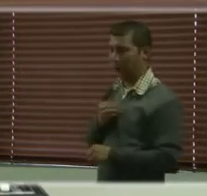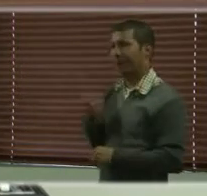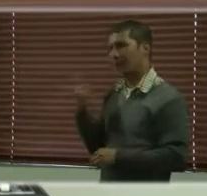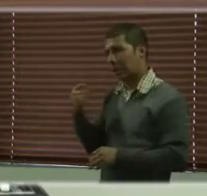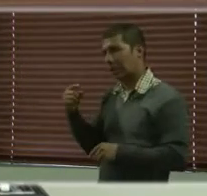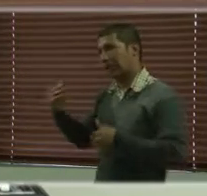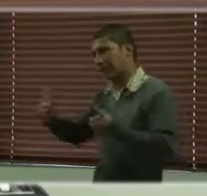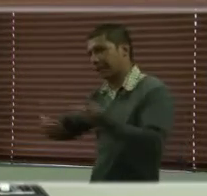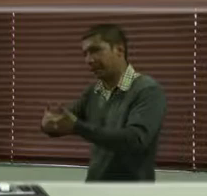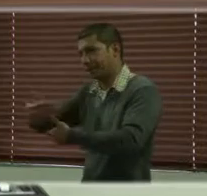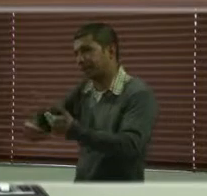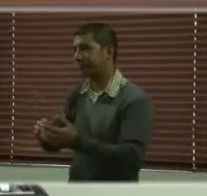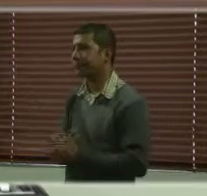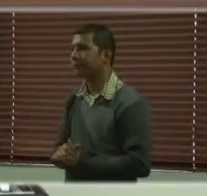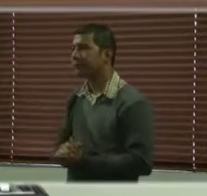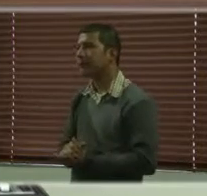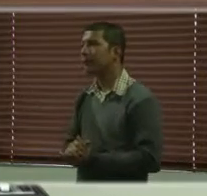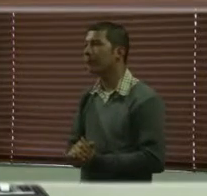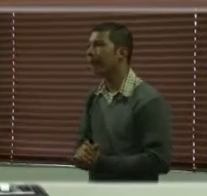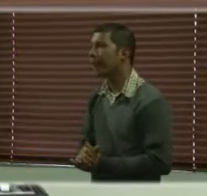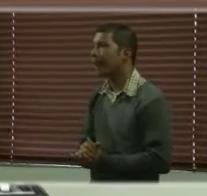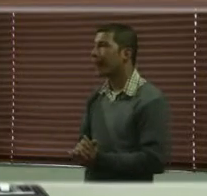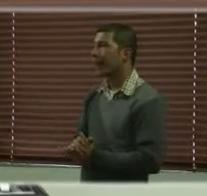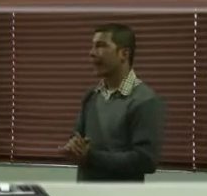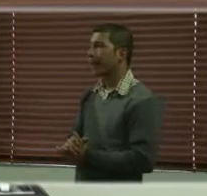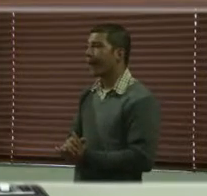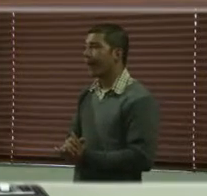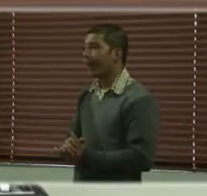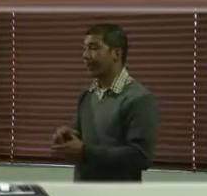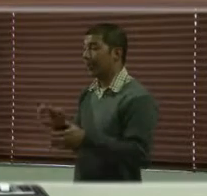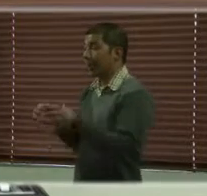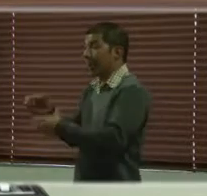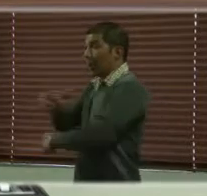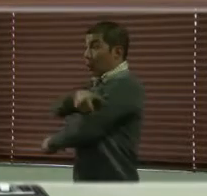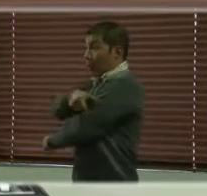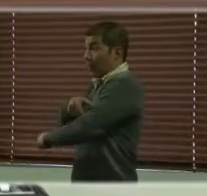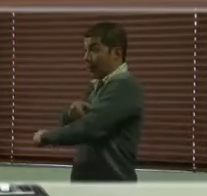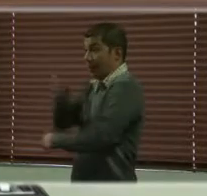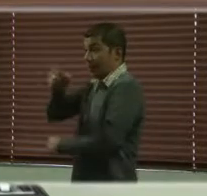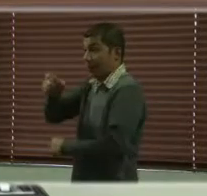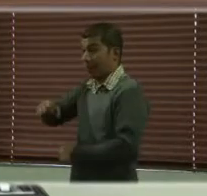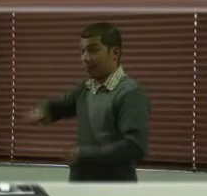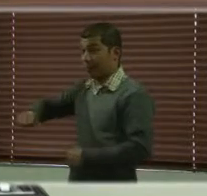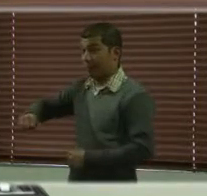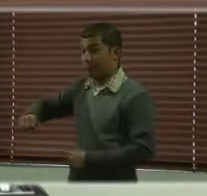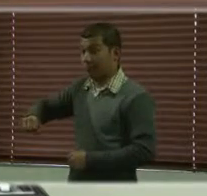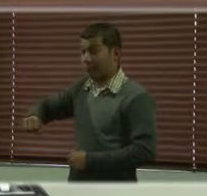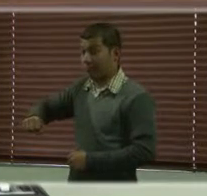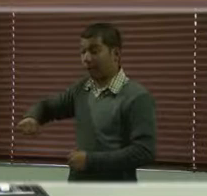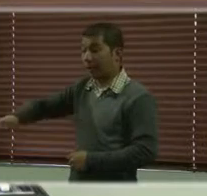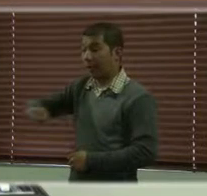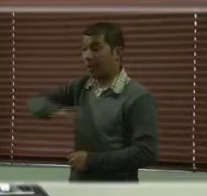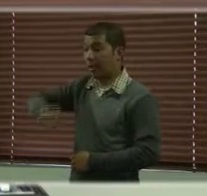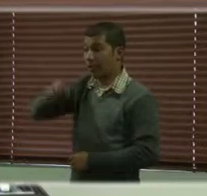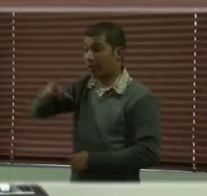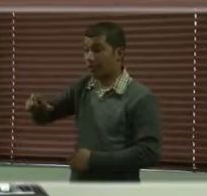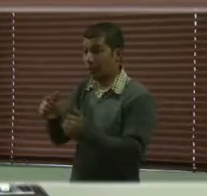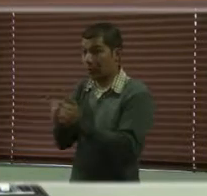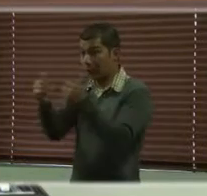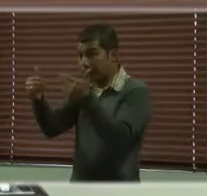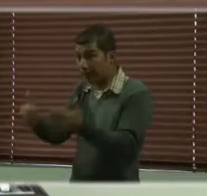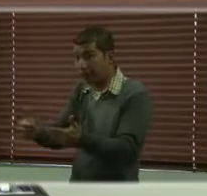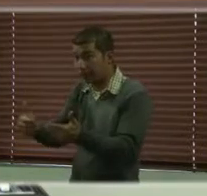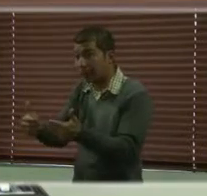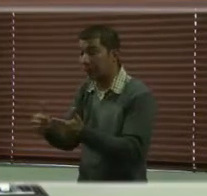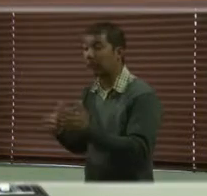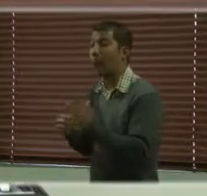discapacidad evidentemente trae estándares nuevos porque se el derecho los derechos de las personas con